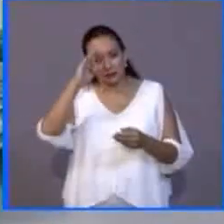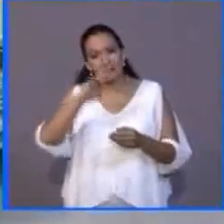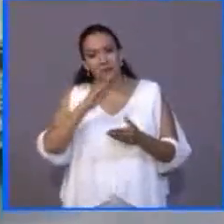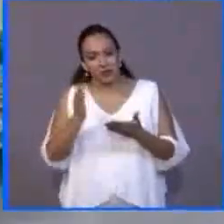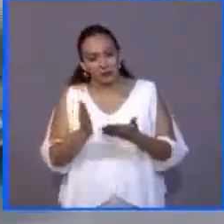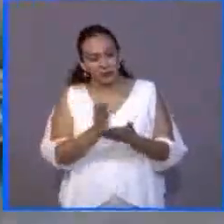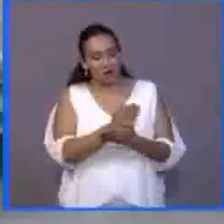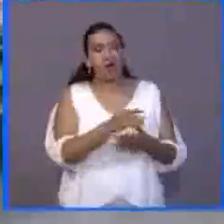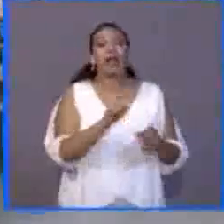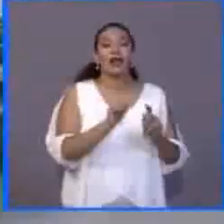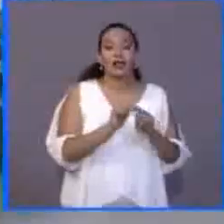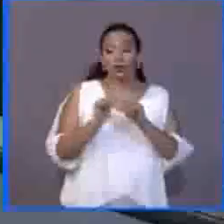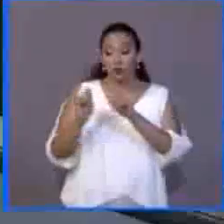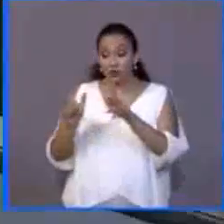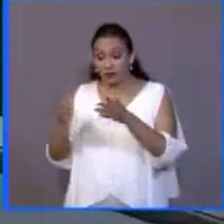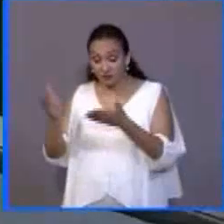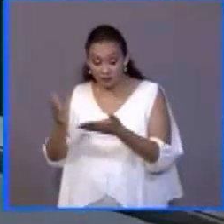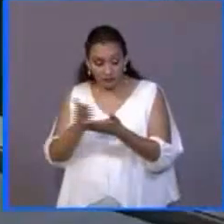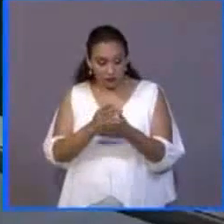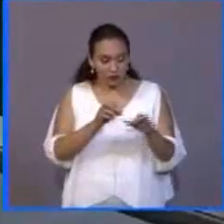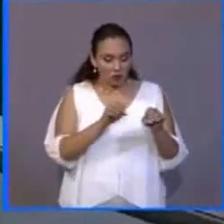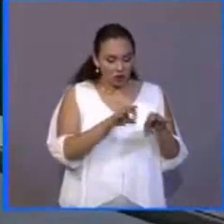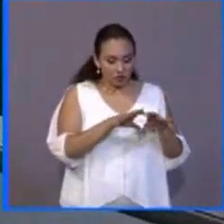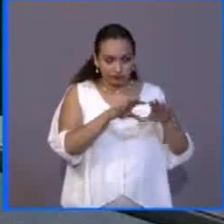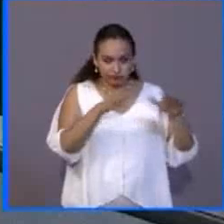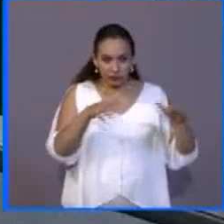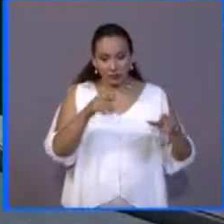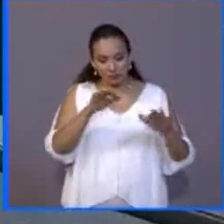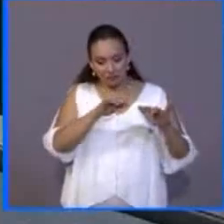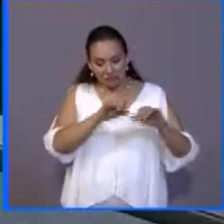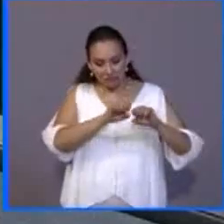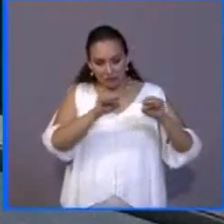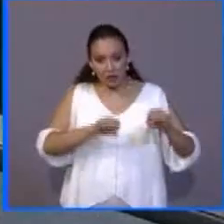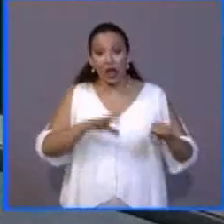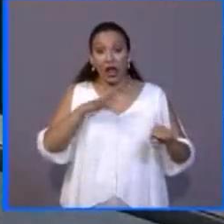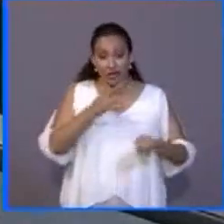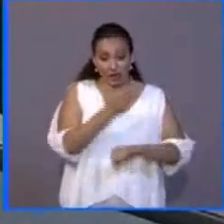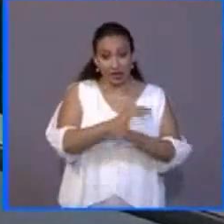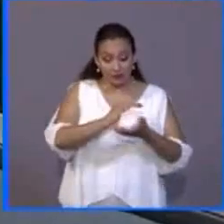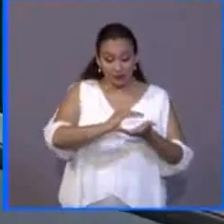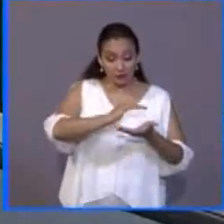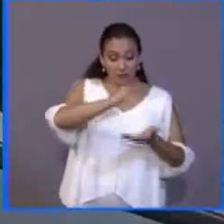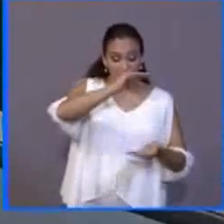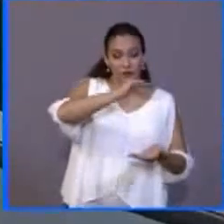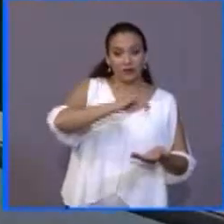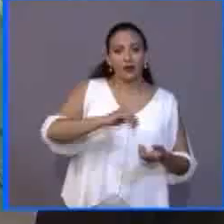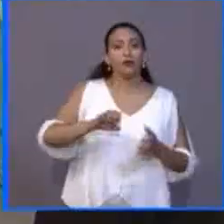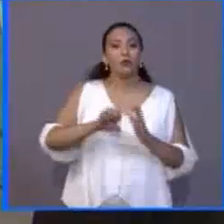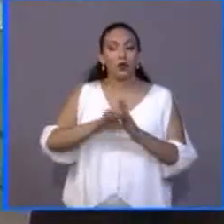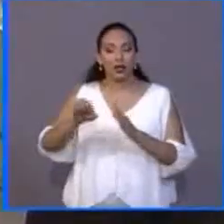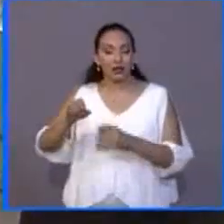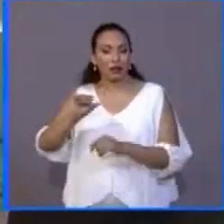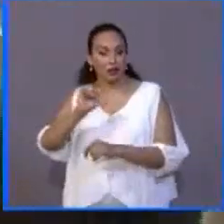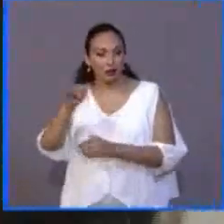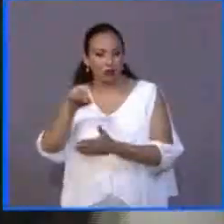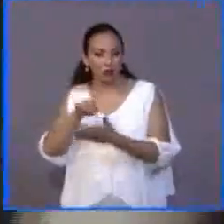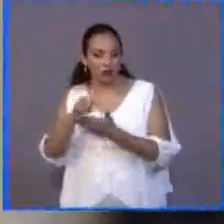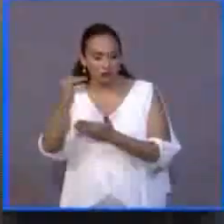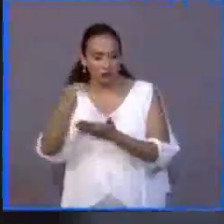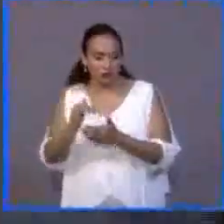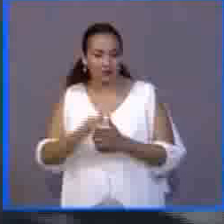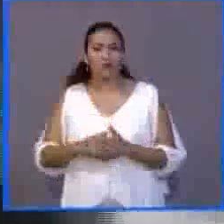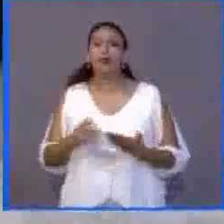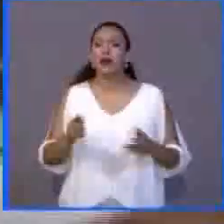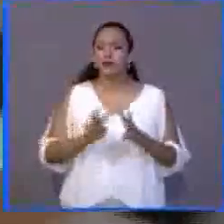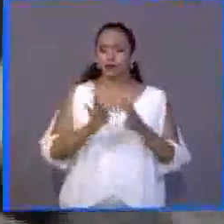se ubican en Tuxtla Gutiérrez, instancias que procesan un mayor número de asuntos que los ubicados en Cintalapa. El Consejo, a